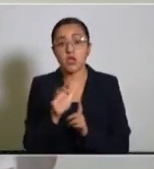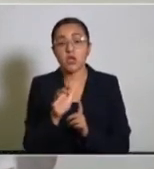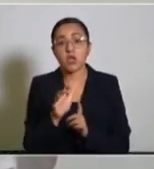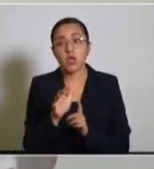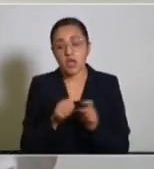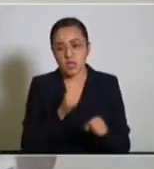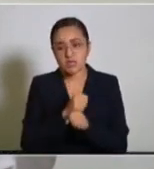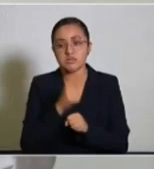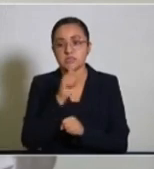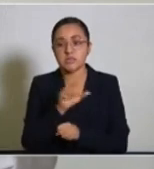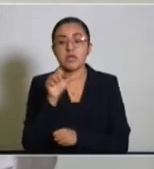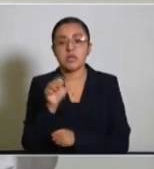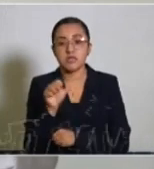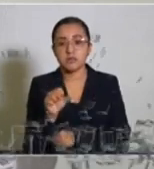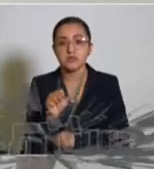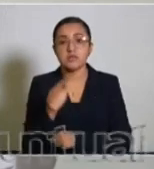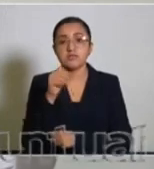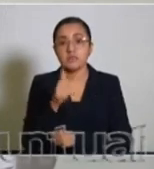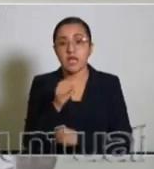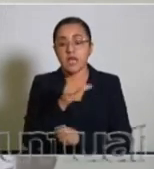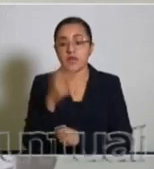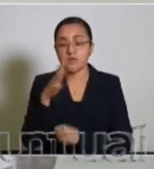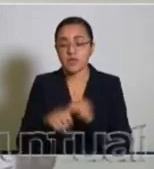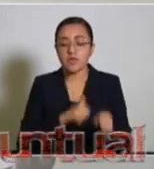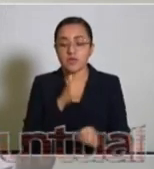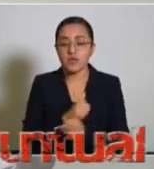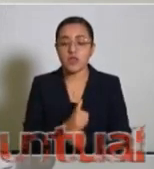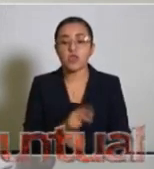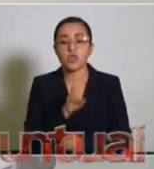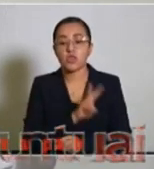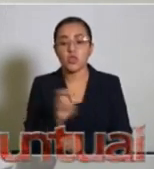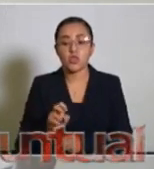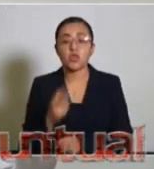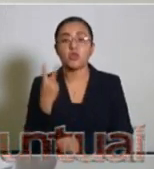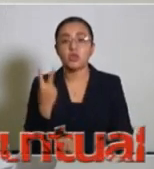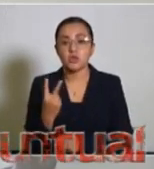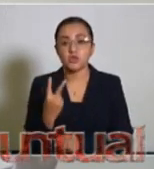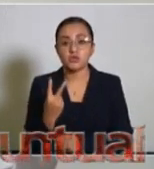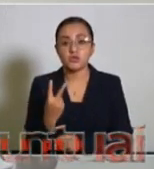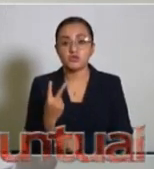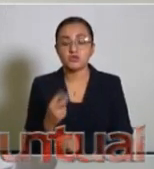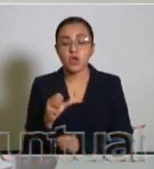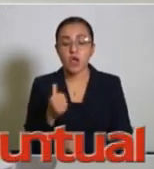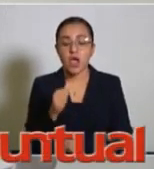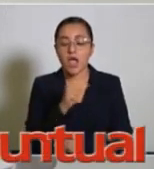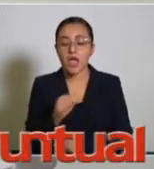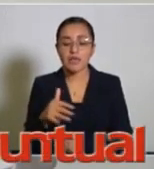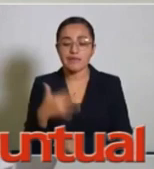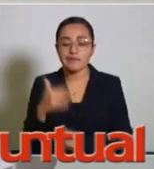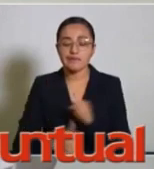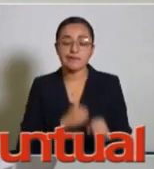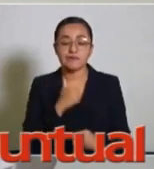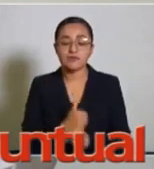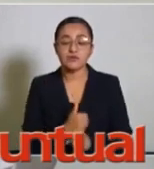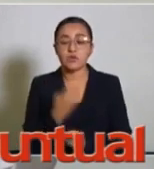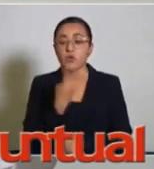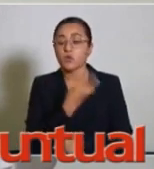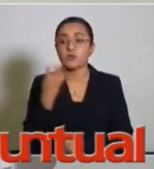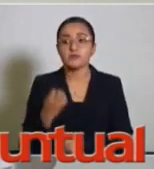tenemos 116. De 6 a 10 años, 202. De 11 a 15